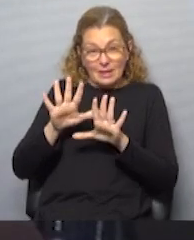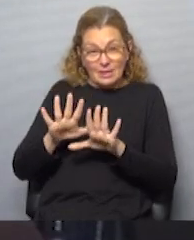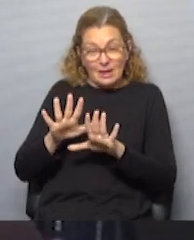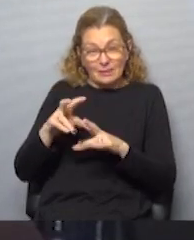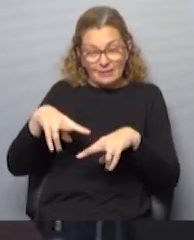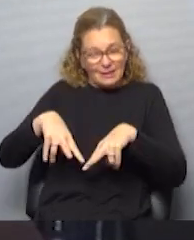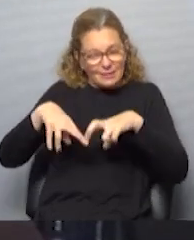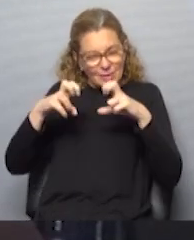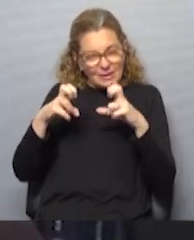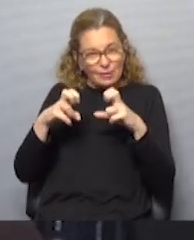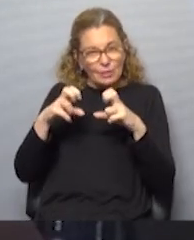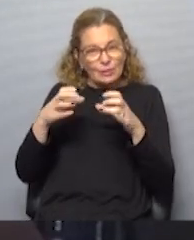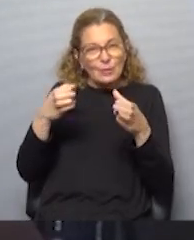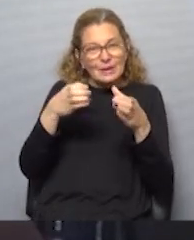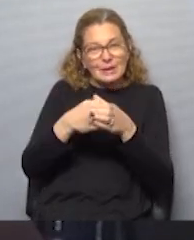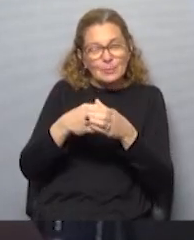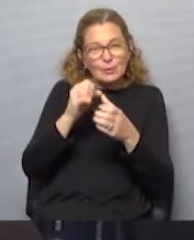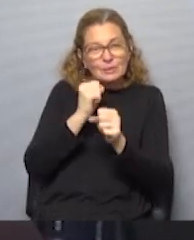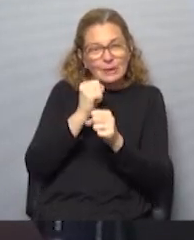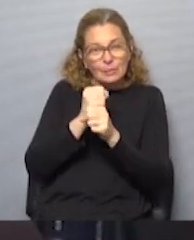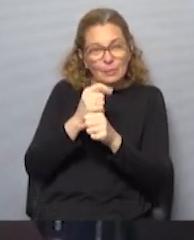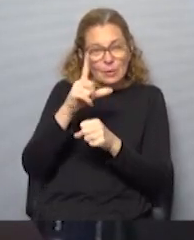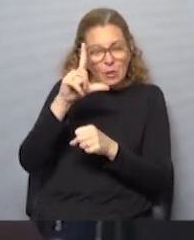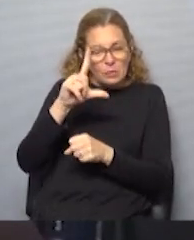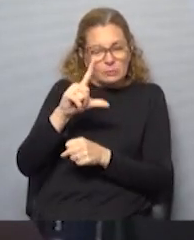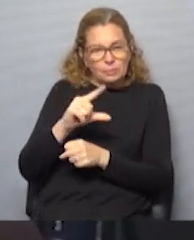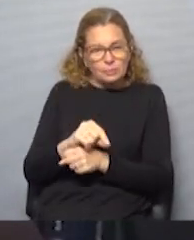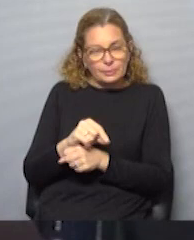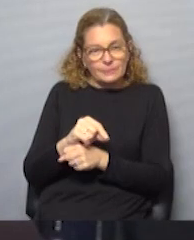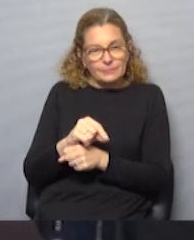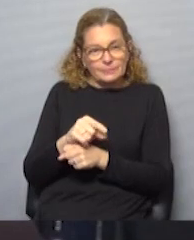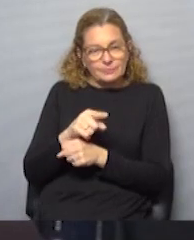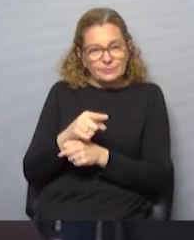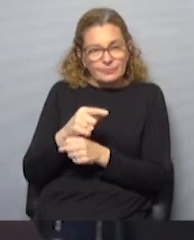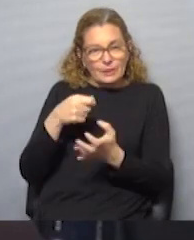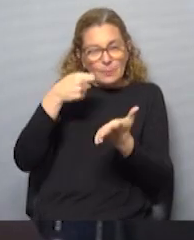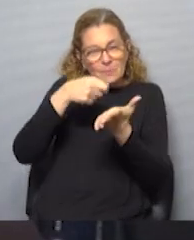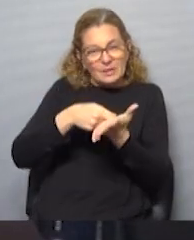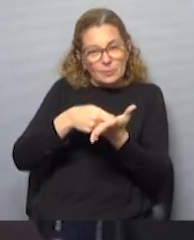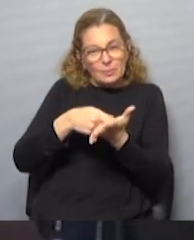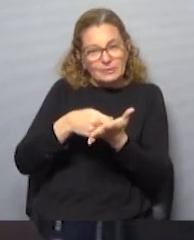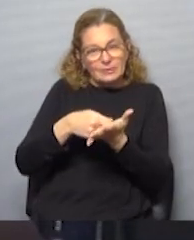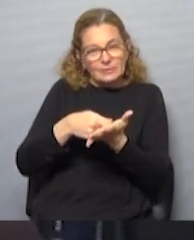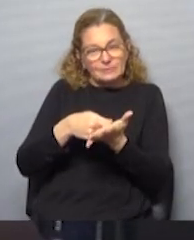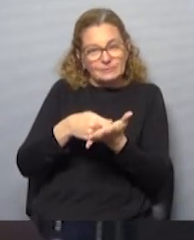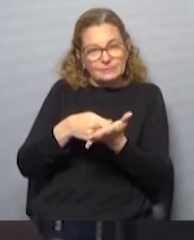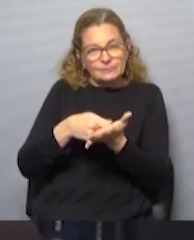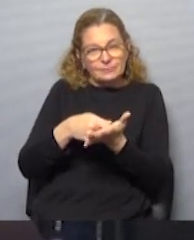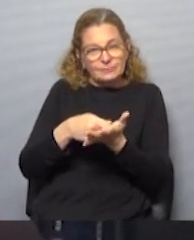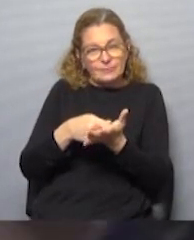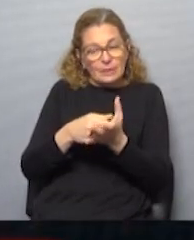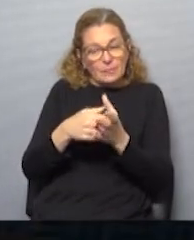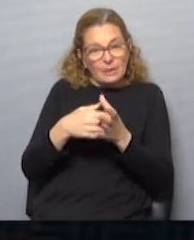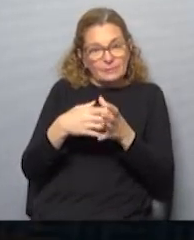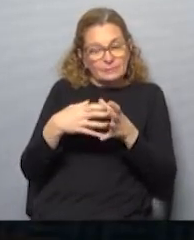de investigadores los equipos de trabajo se ven muy disminuidos cuando el presupuesto se empieza a hacer más magro